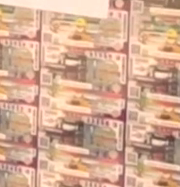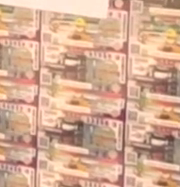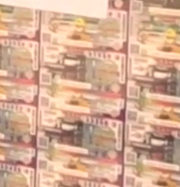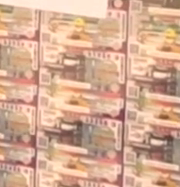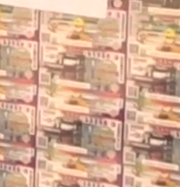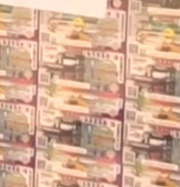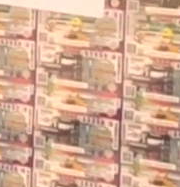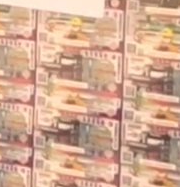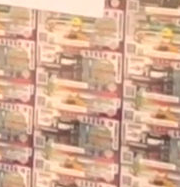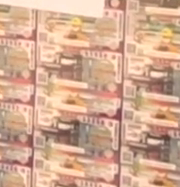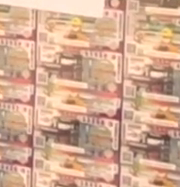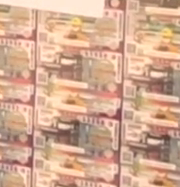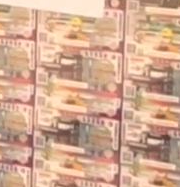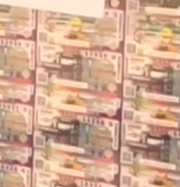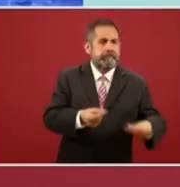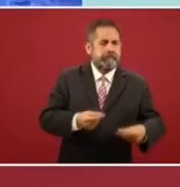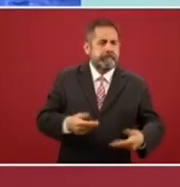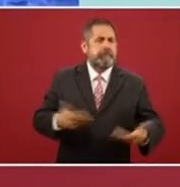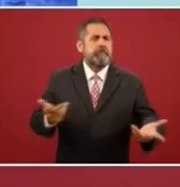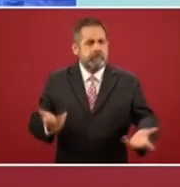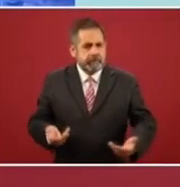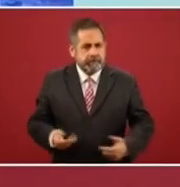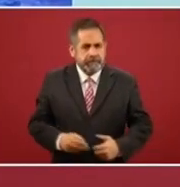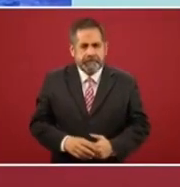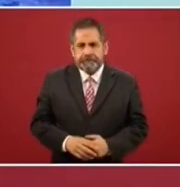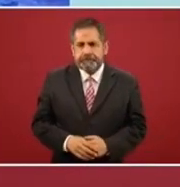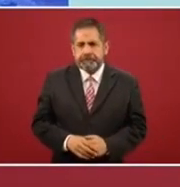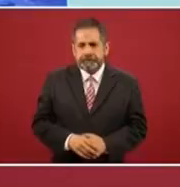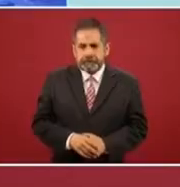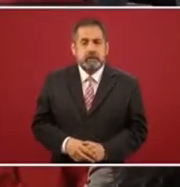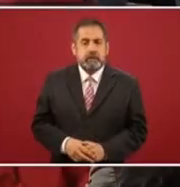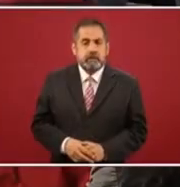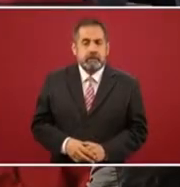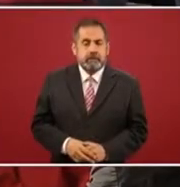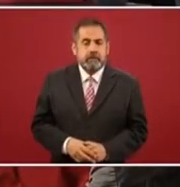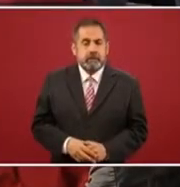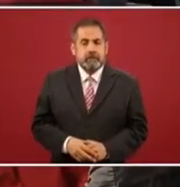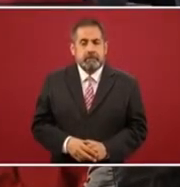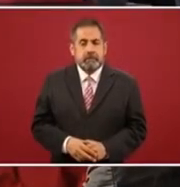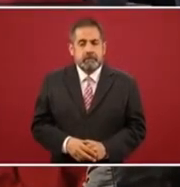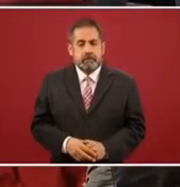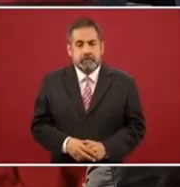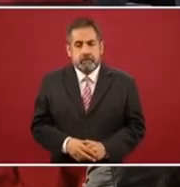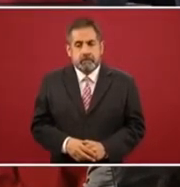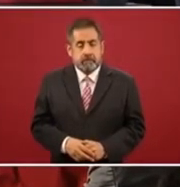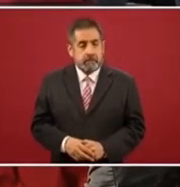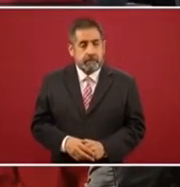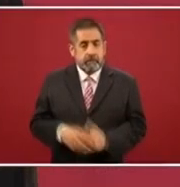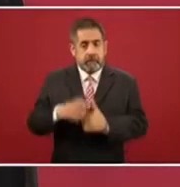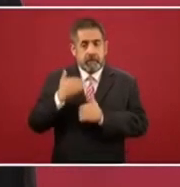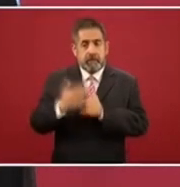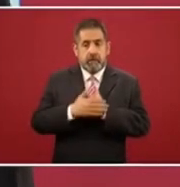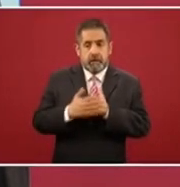dinero en ellos y no se fijaban en el pueblo. Deshacerse del avión y volar en aerolíneas comerciales ha sido una de las principales promesas